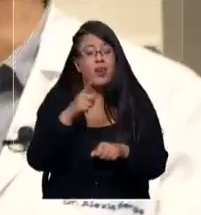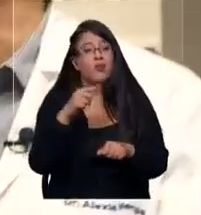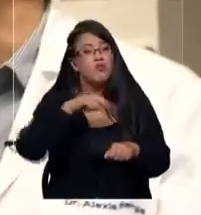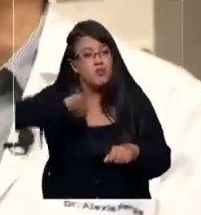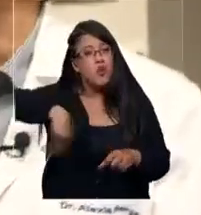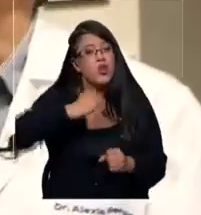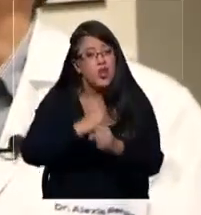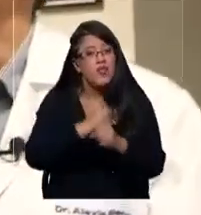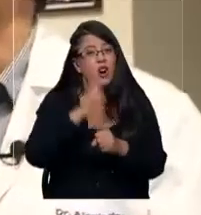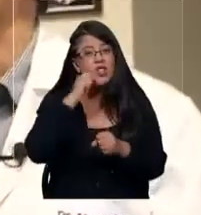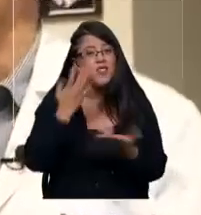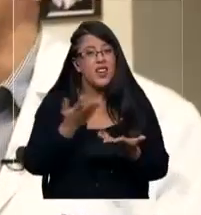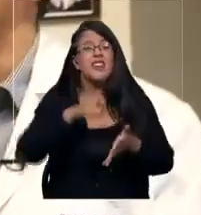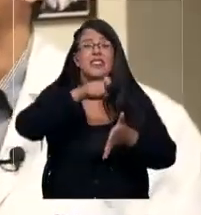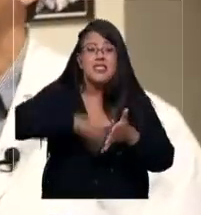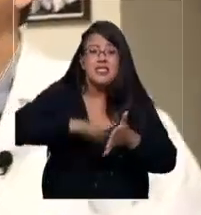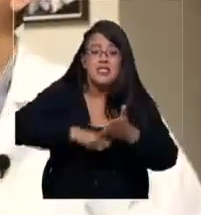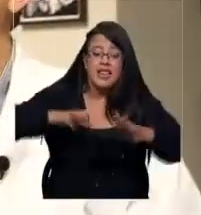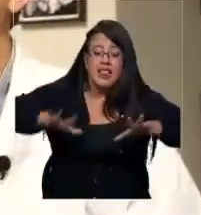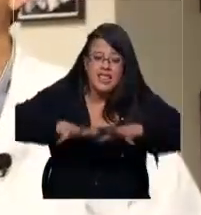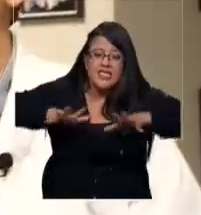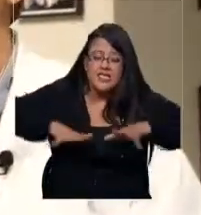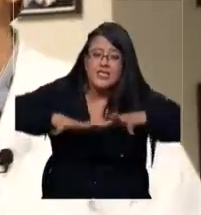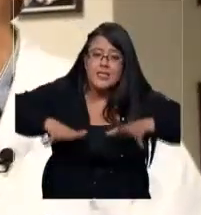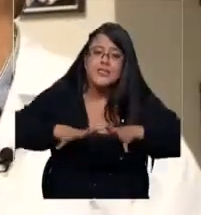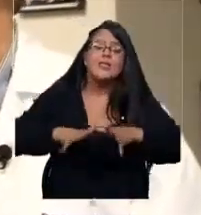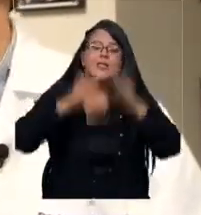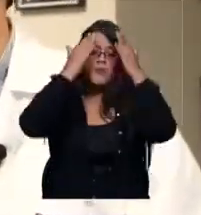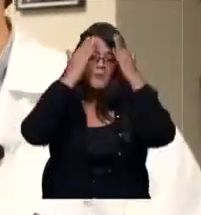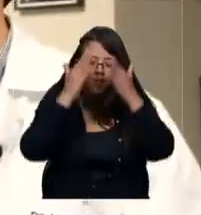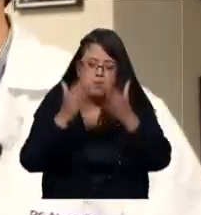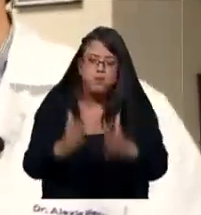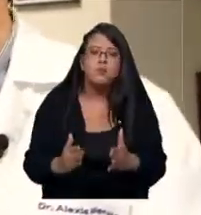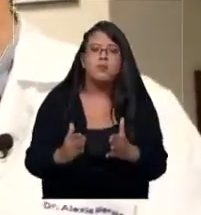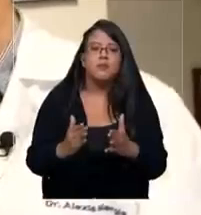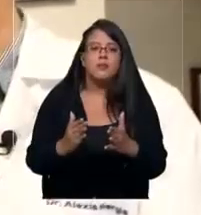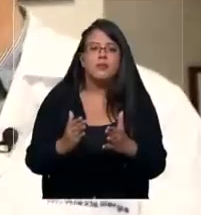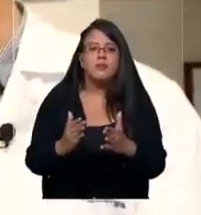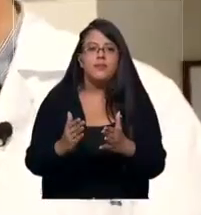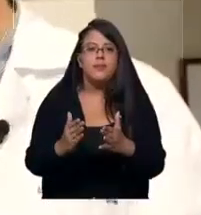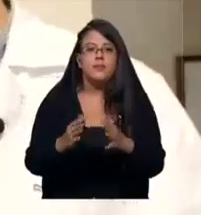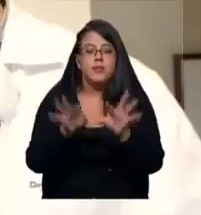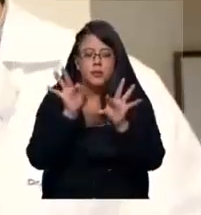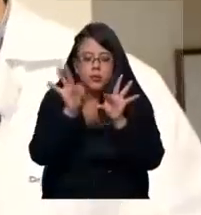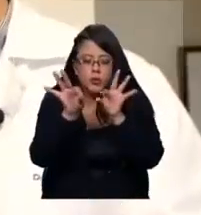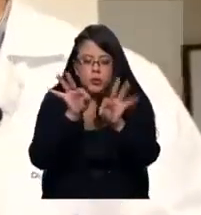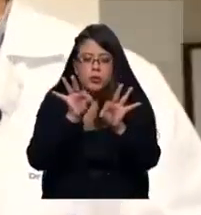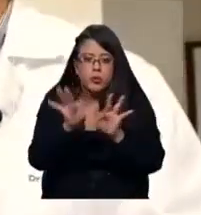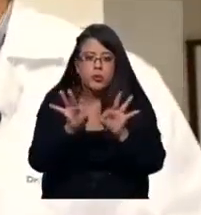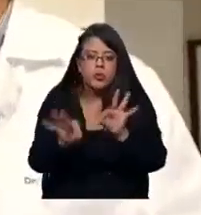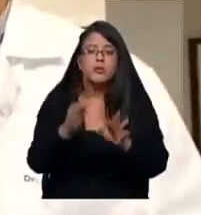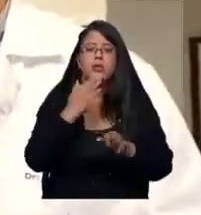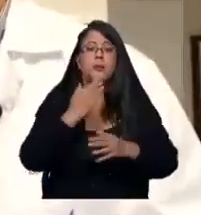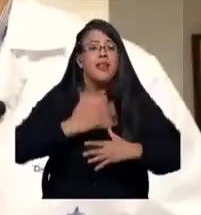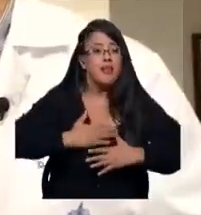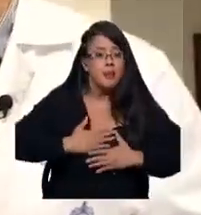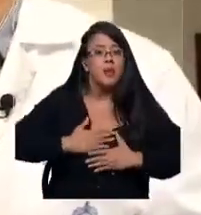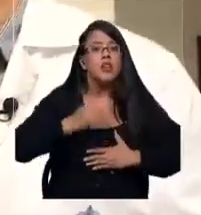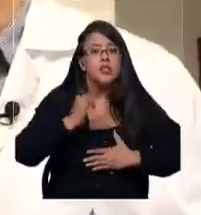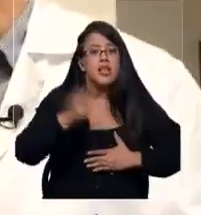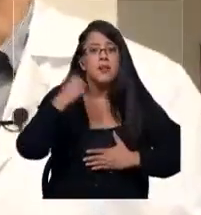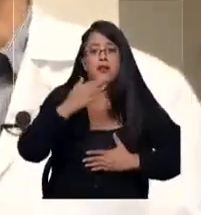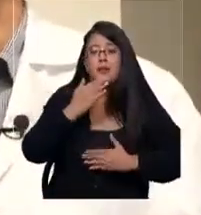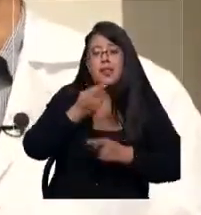trabajo intenso, porque claramente requiere mucha dedicación, y repito, no solamente mi parte, sino que